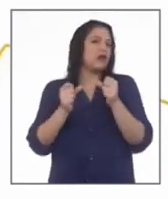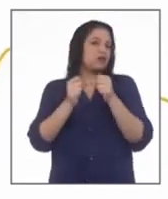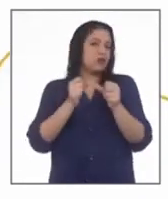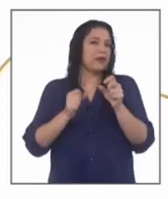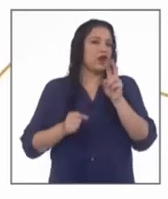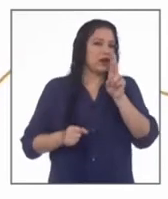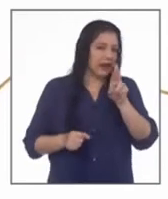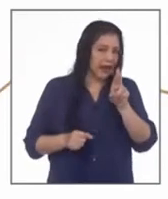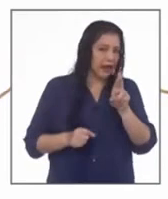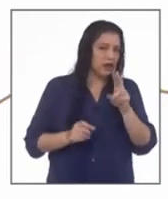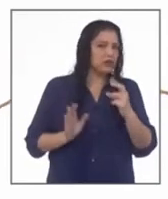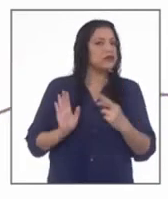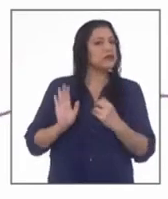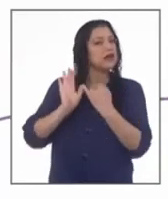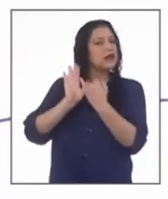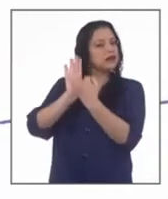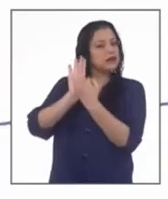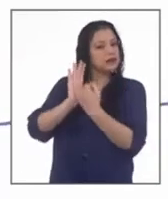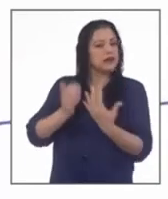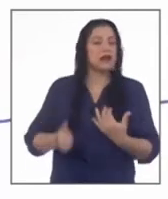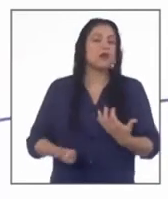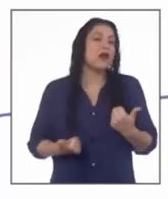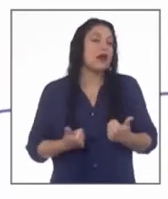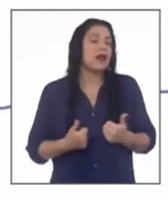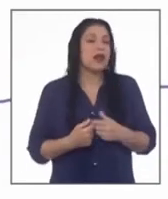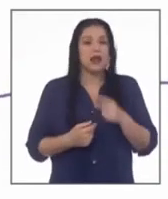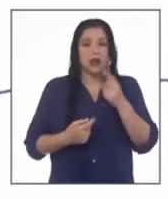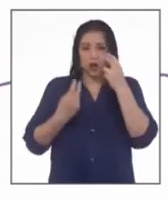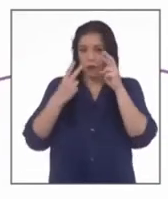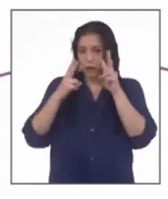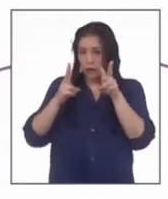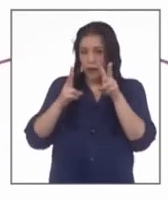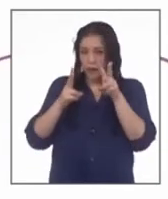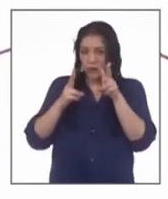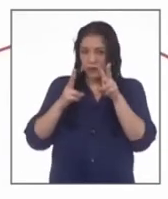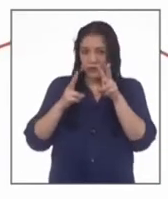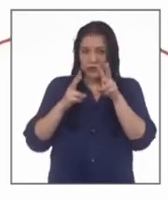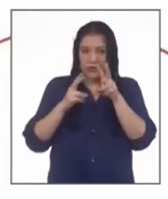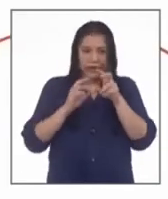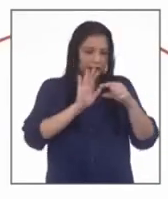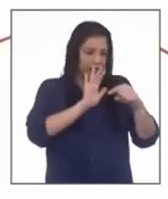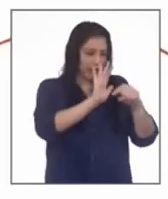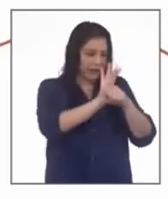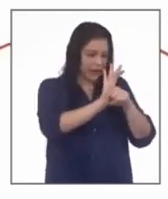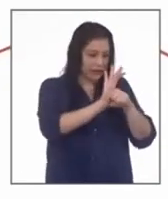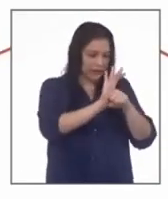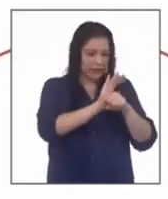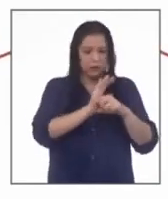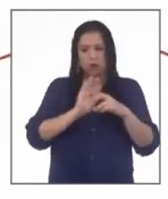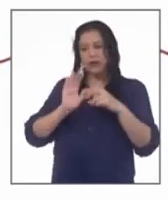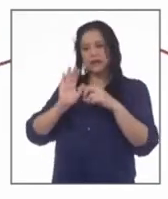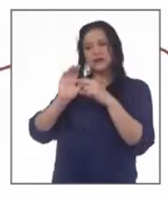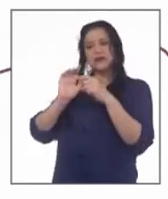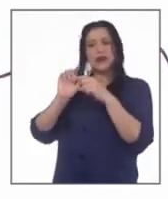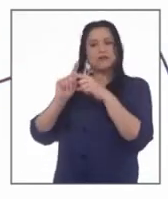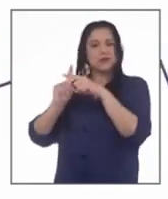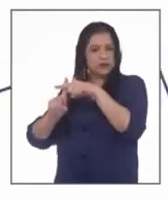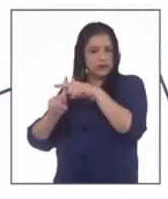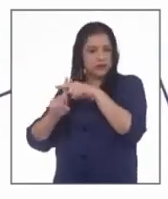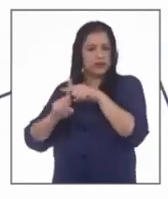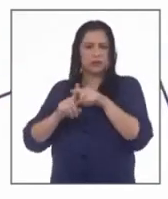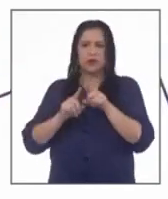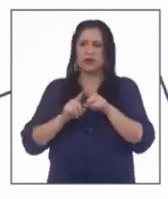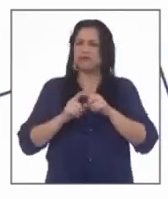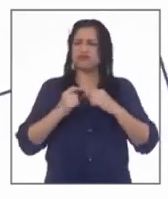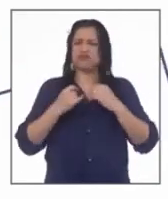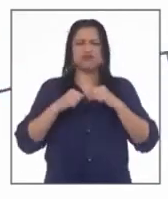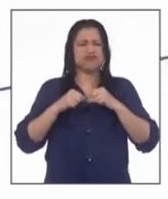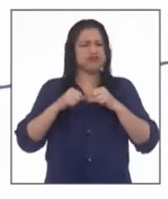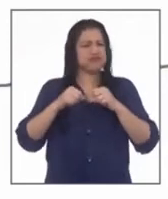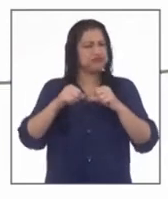reales. Y en la notación gráfica sería, como vemos, desde el infinito negativo hasta el infinito positivo.